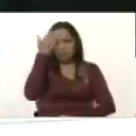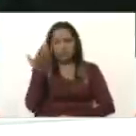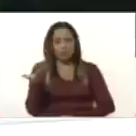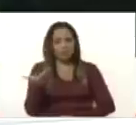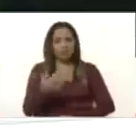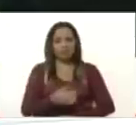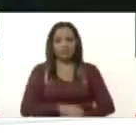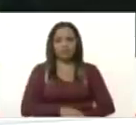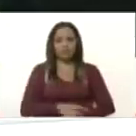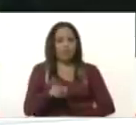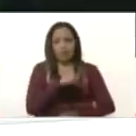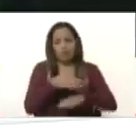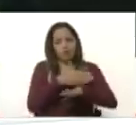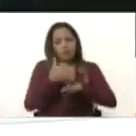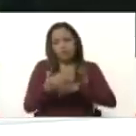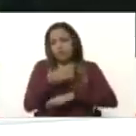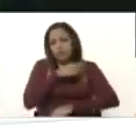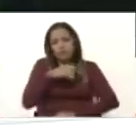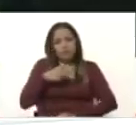No es culpa nuestra.